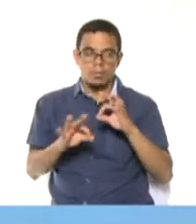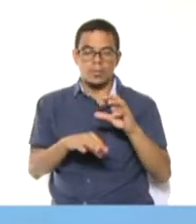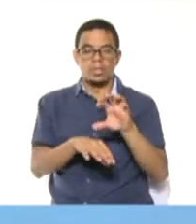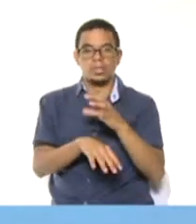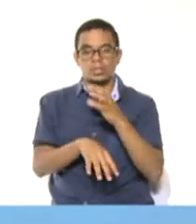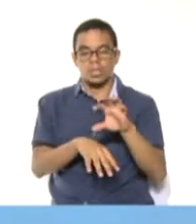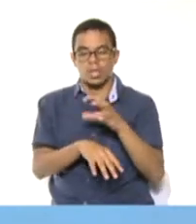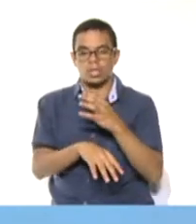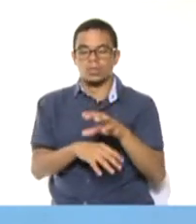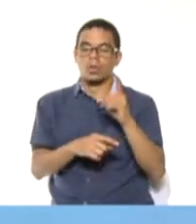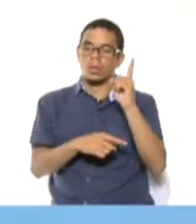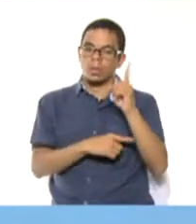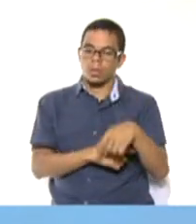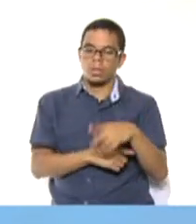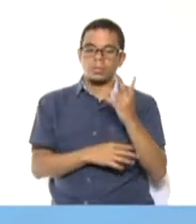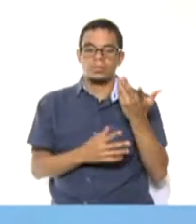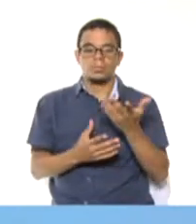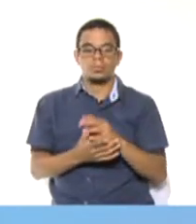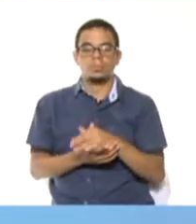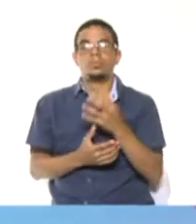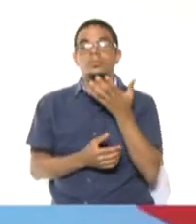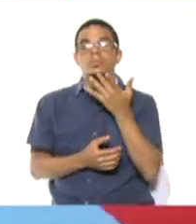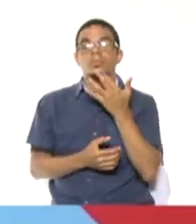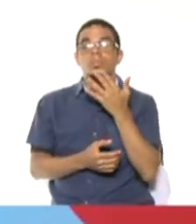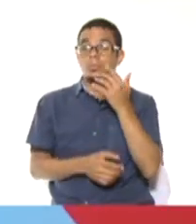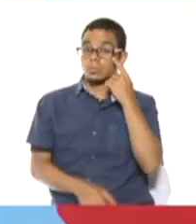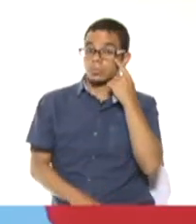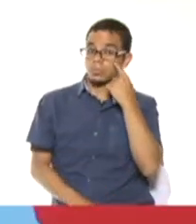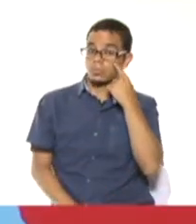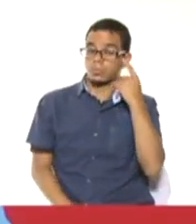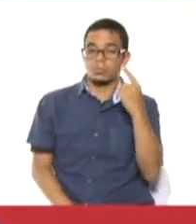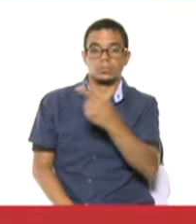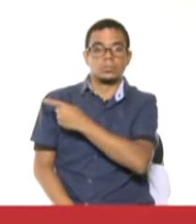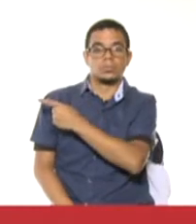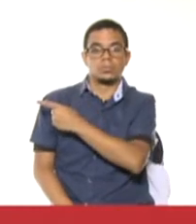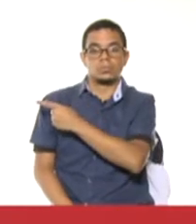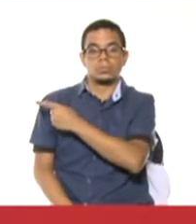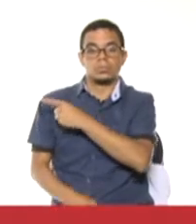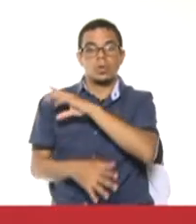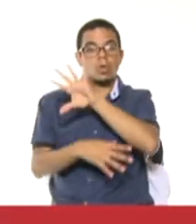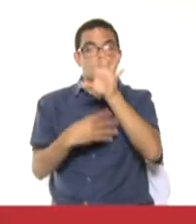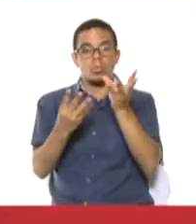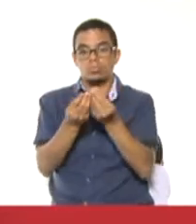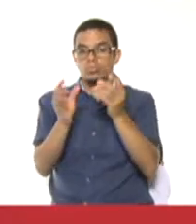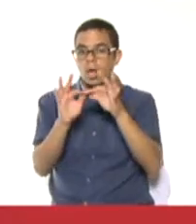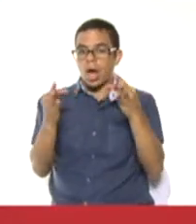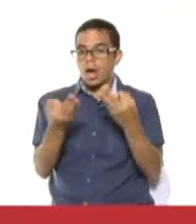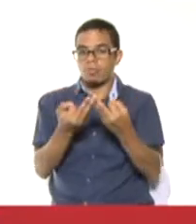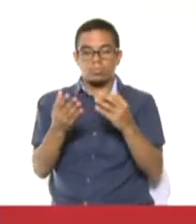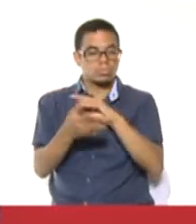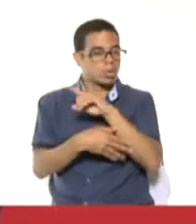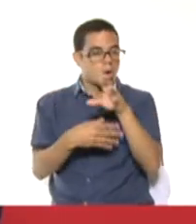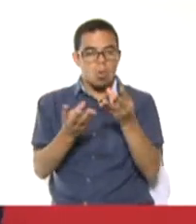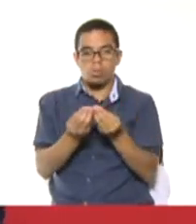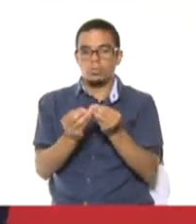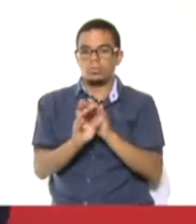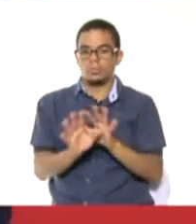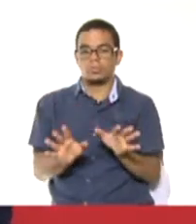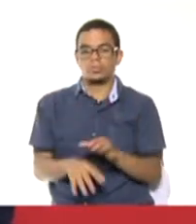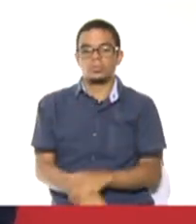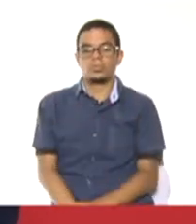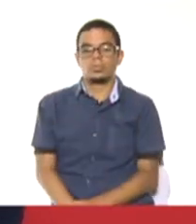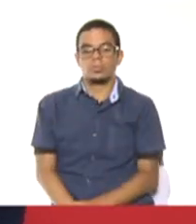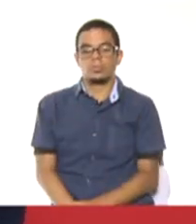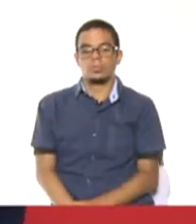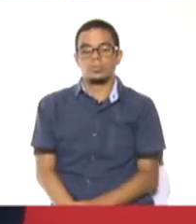voy a hacer acá, para que lo compartan allí. Nuestra niña y niño junto a la familia. Y puede ser